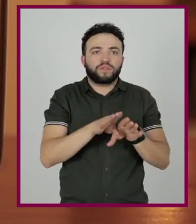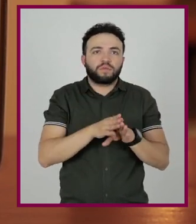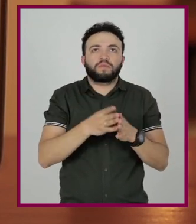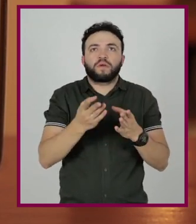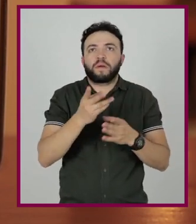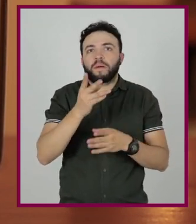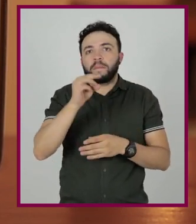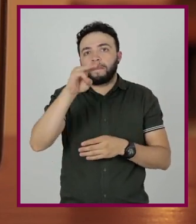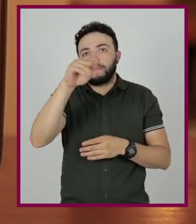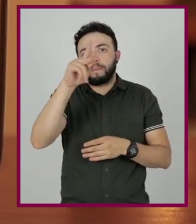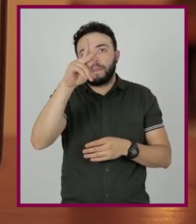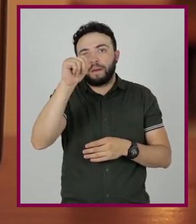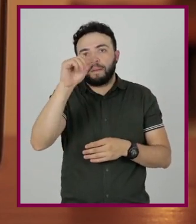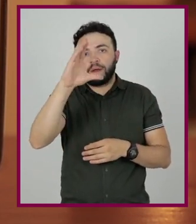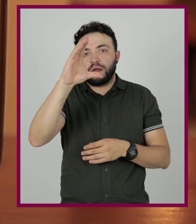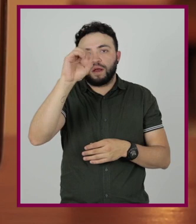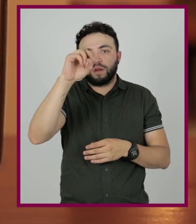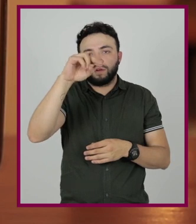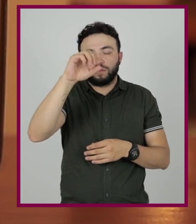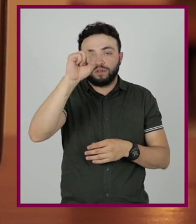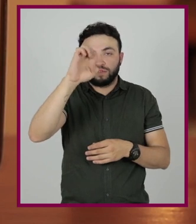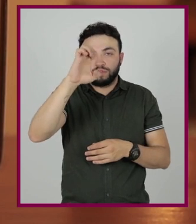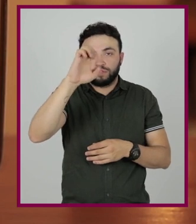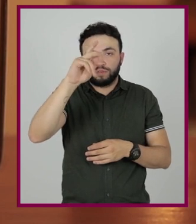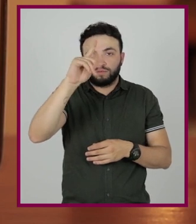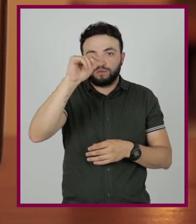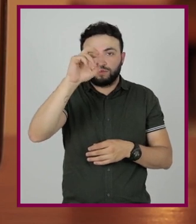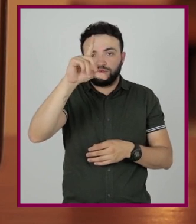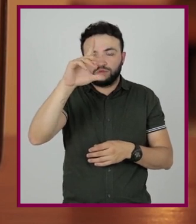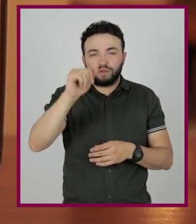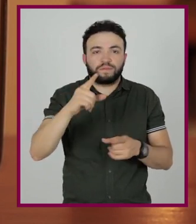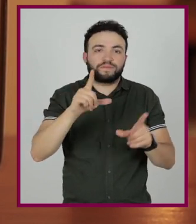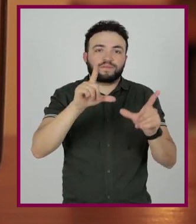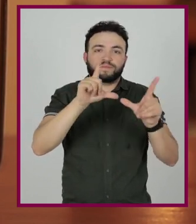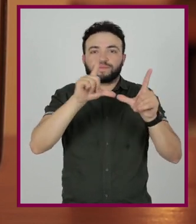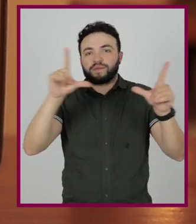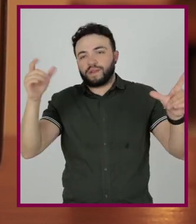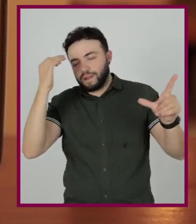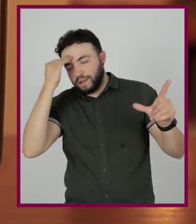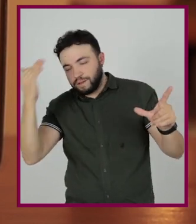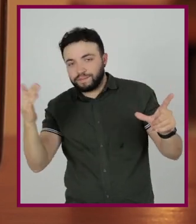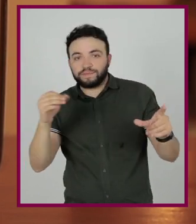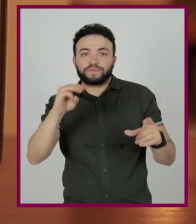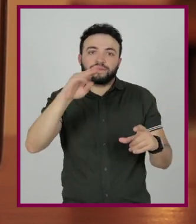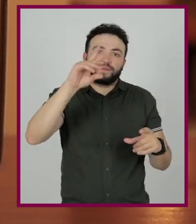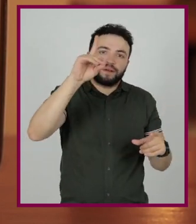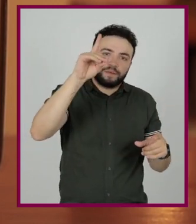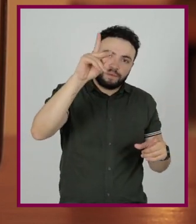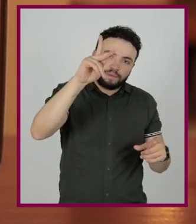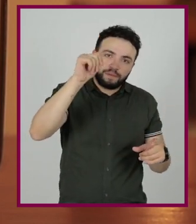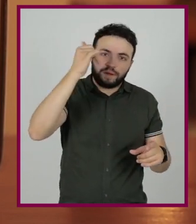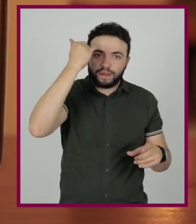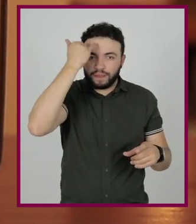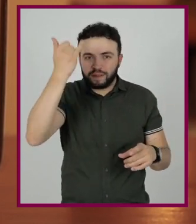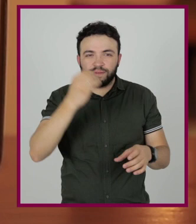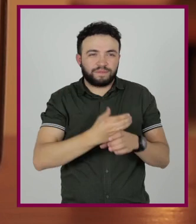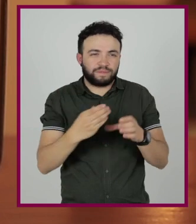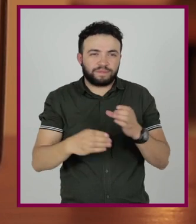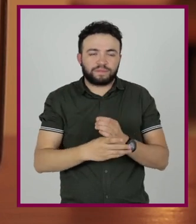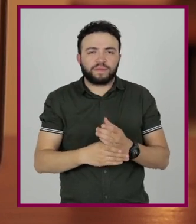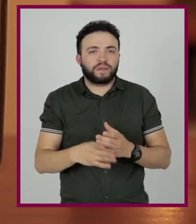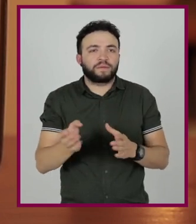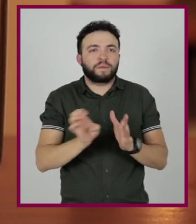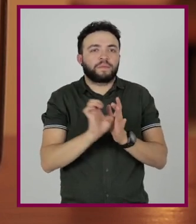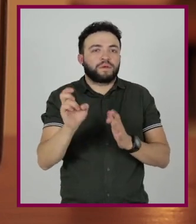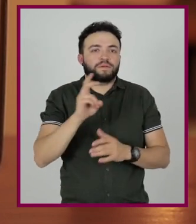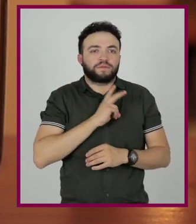más comunes vendrían siendo mapas conceptuales o comparativos, líneas de tiempo, mapas de ideas o hasta incluso